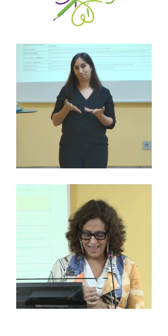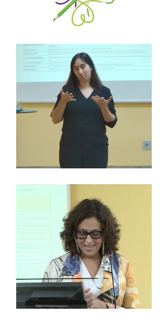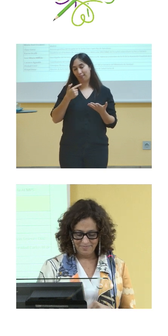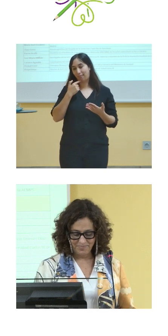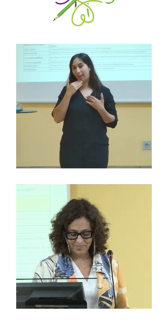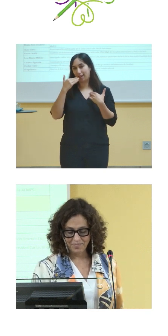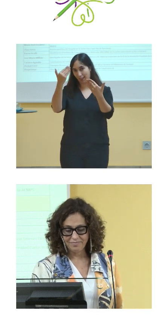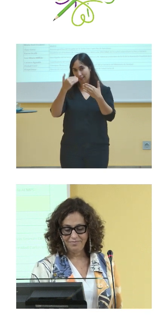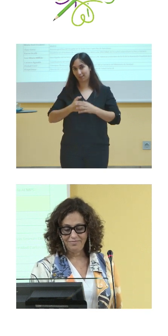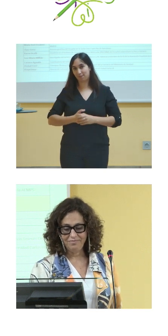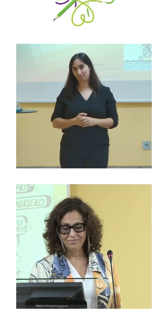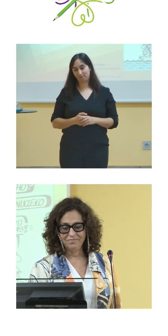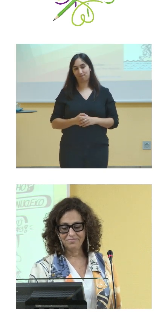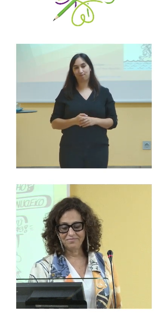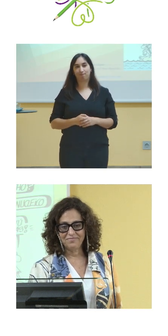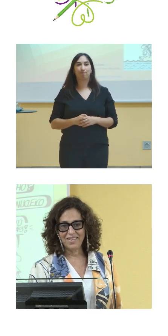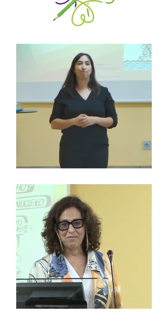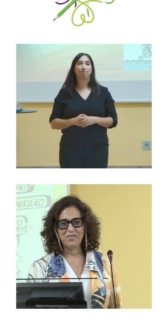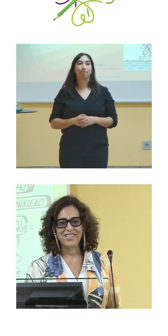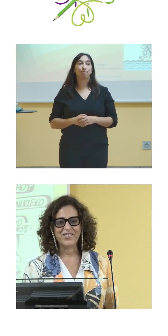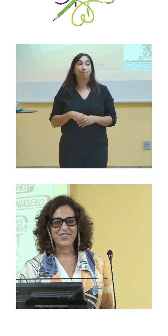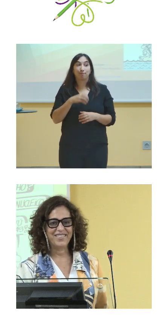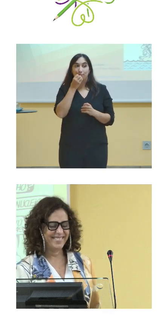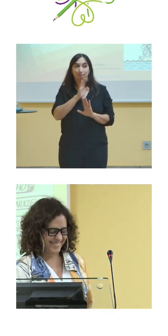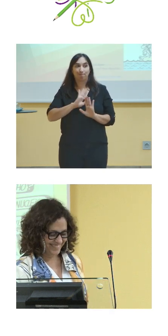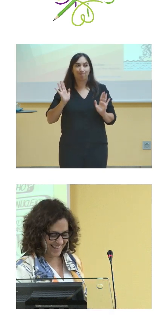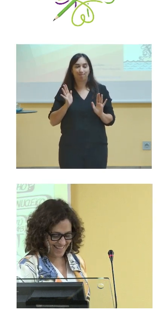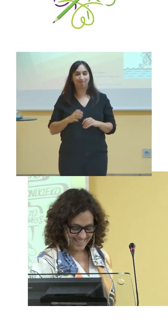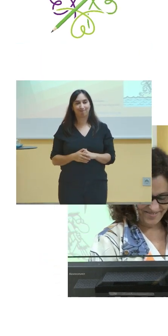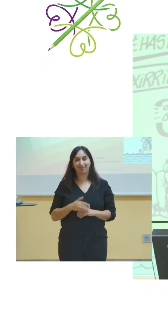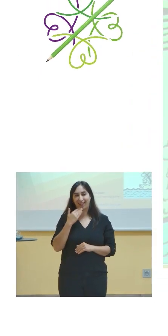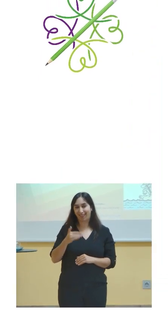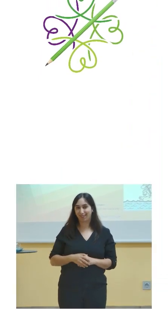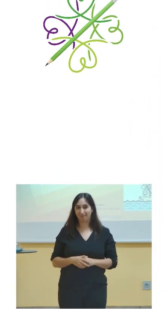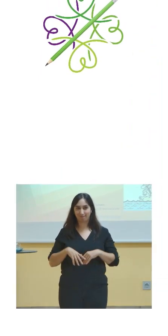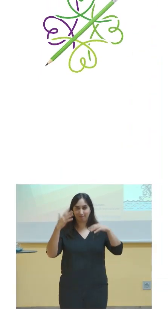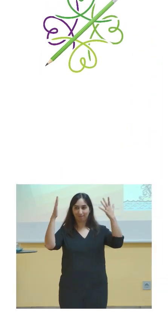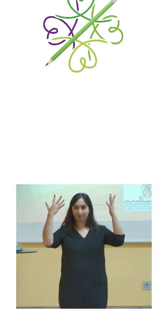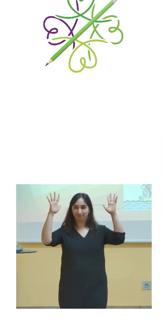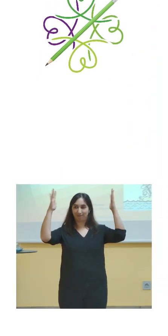las gracias. Y bueno, eso es todo. Gracias.